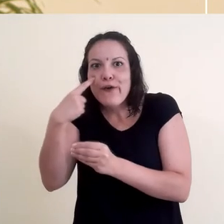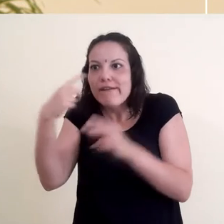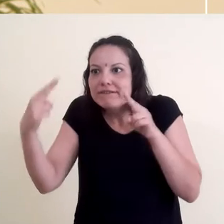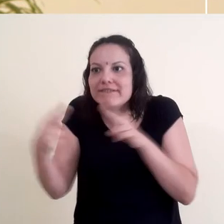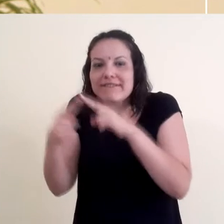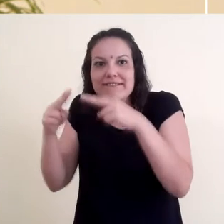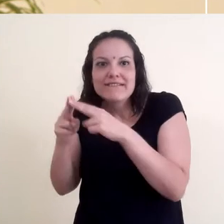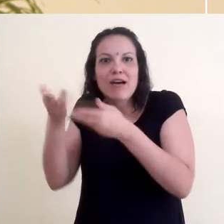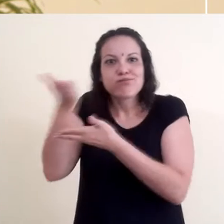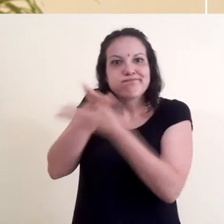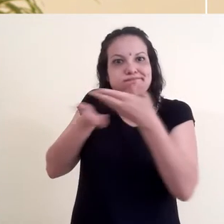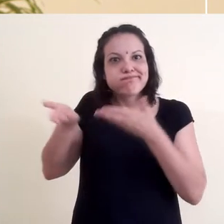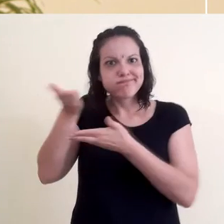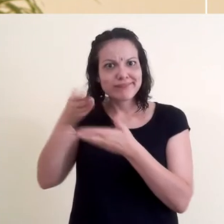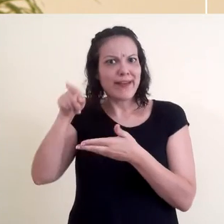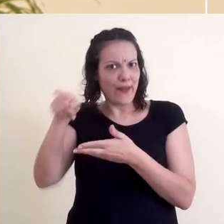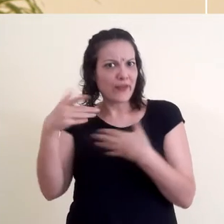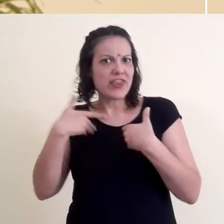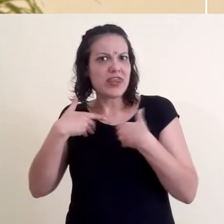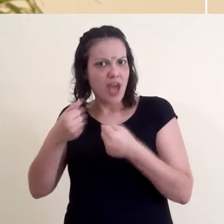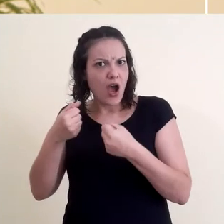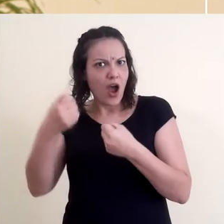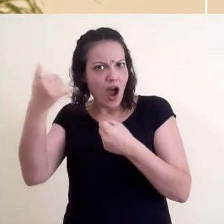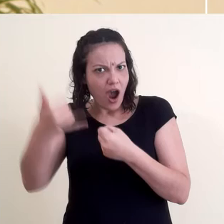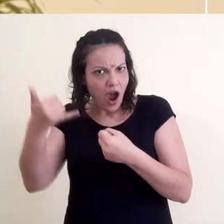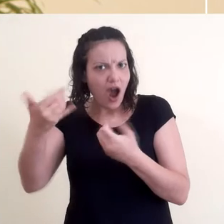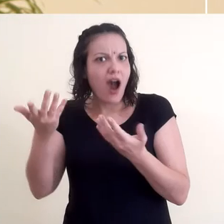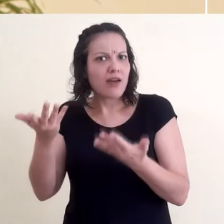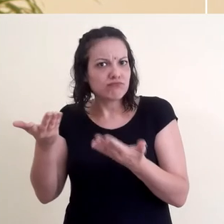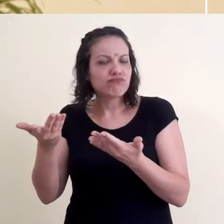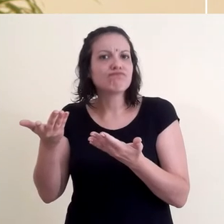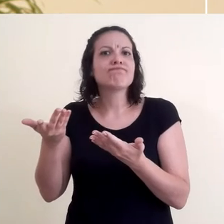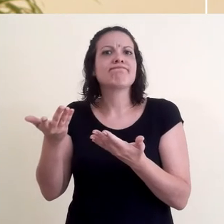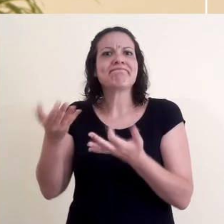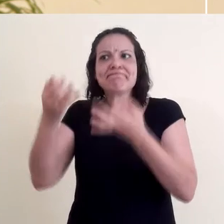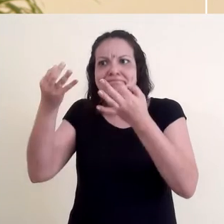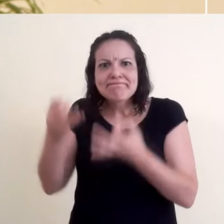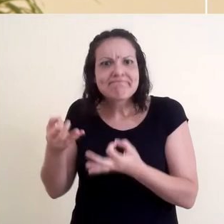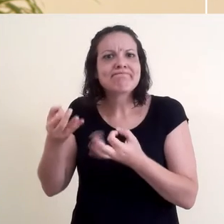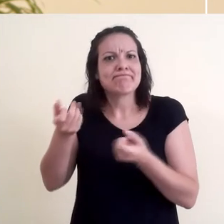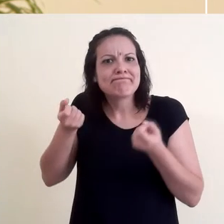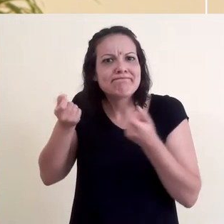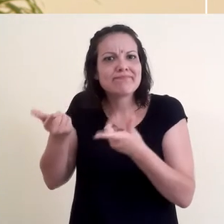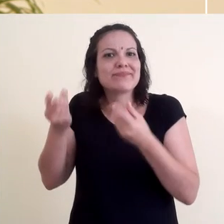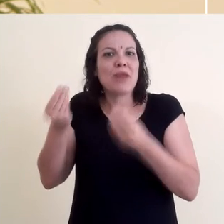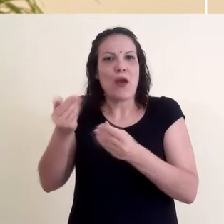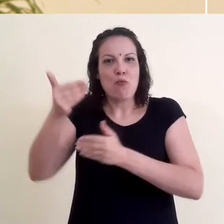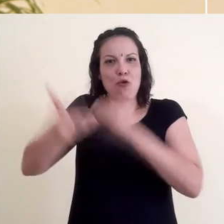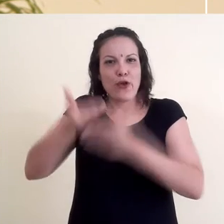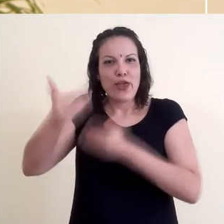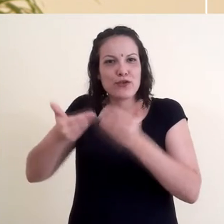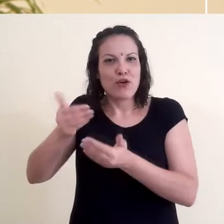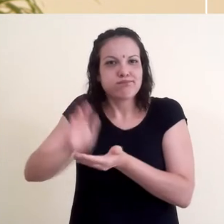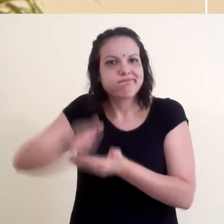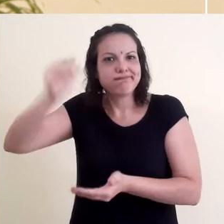en ese reconocimiento fue saludable y fue hasta incluso amable con los procesos de desarrollo de los